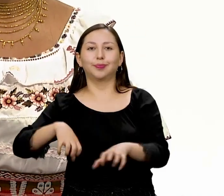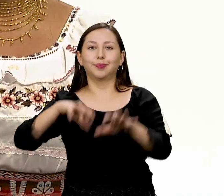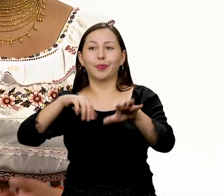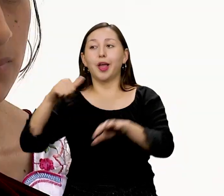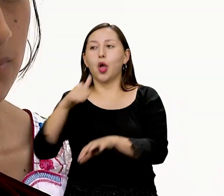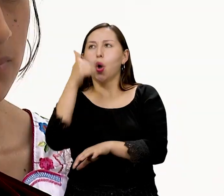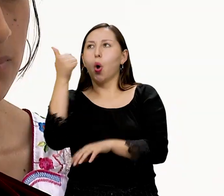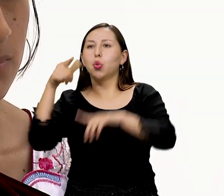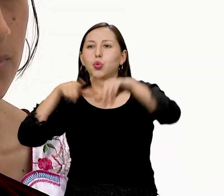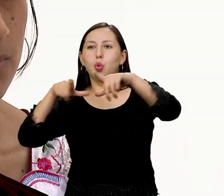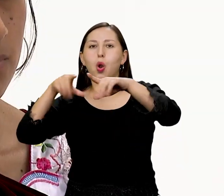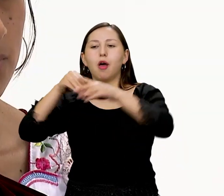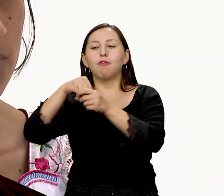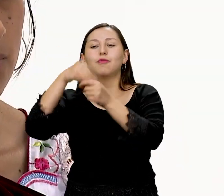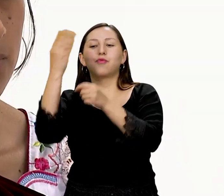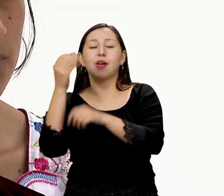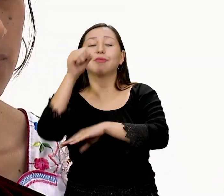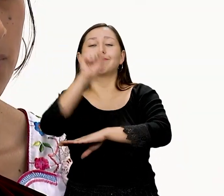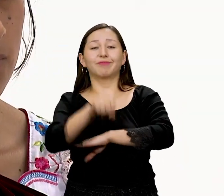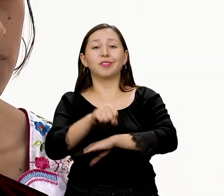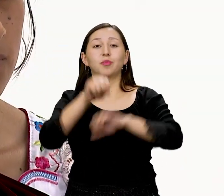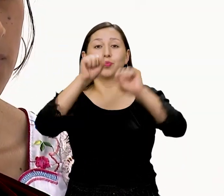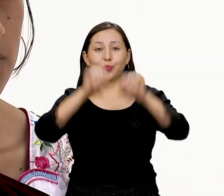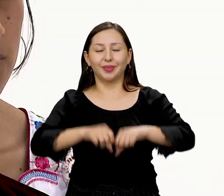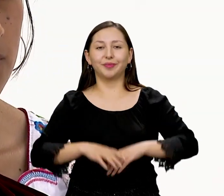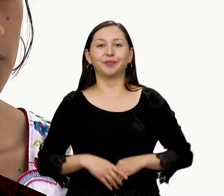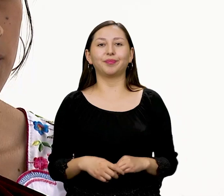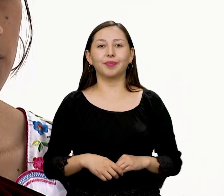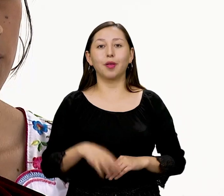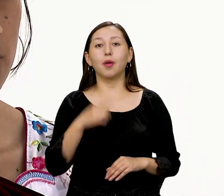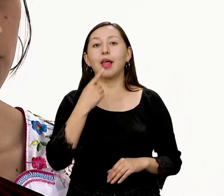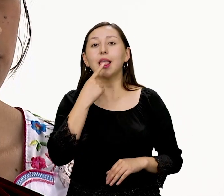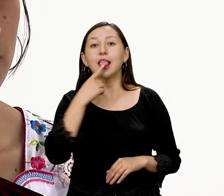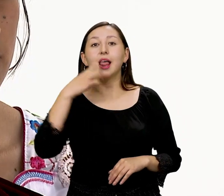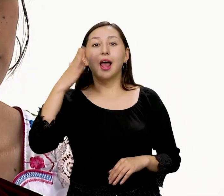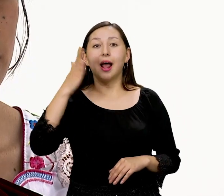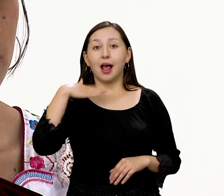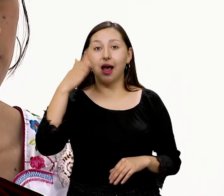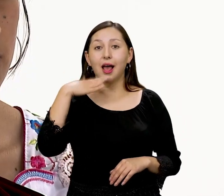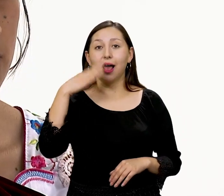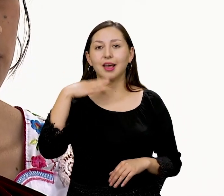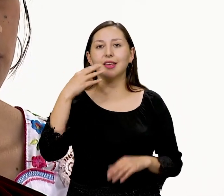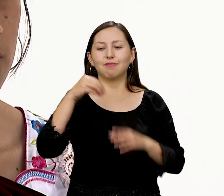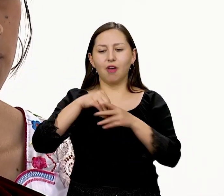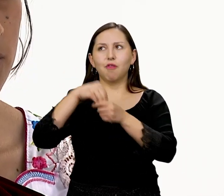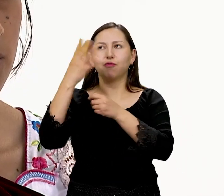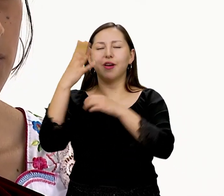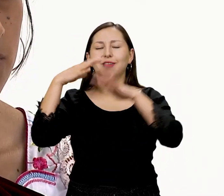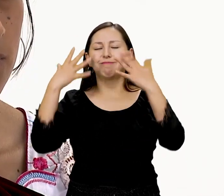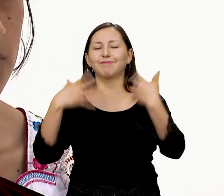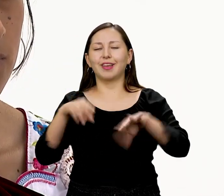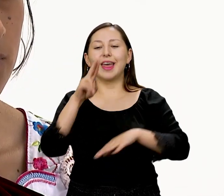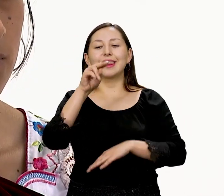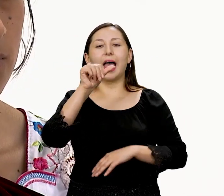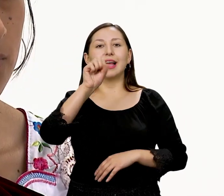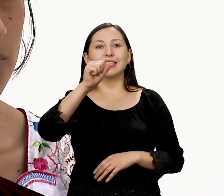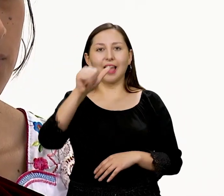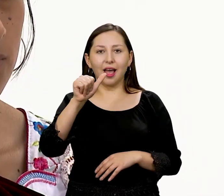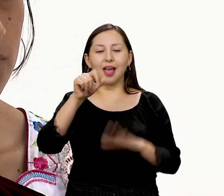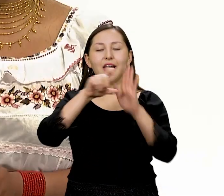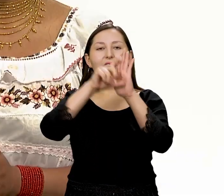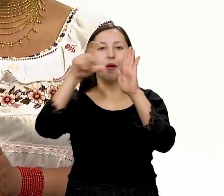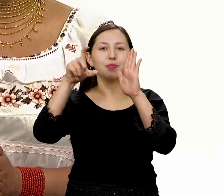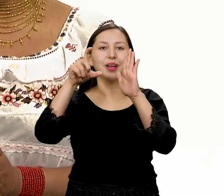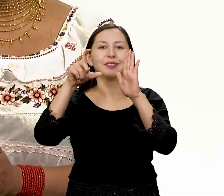espacio ya se está dando. De hecho, hay un primer ejemplo del cultivo de ají en el espacio, que ya lo ha hecho la